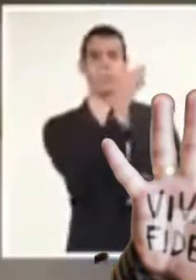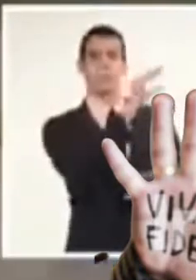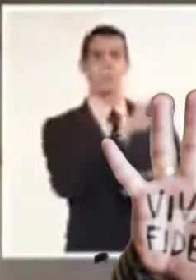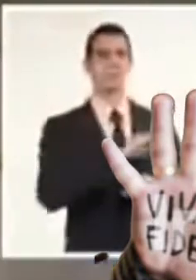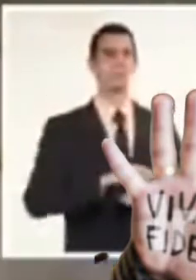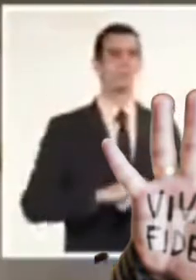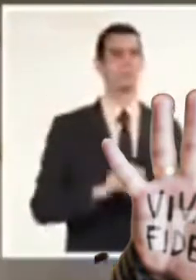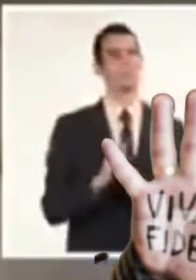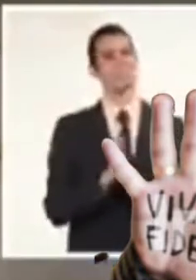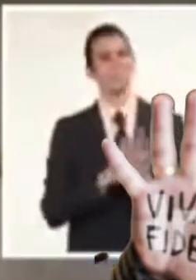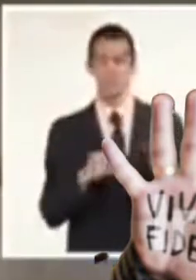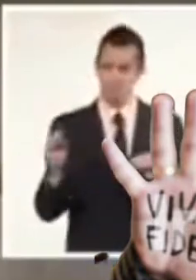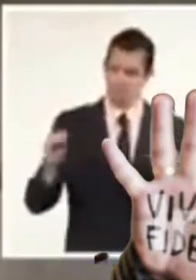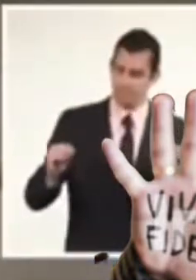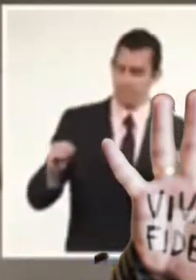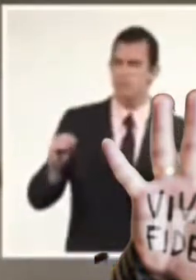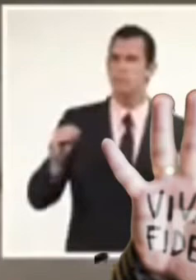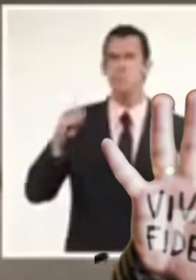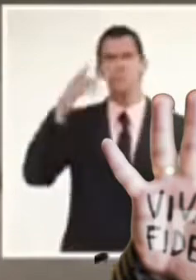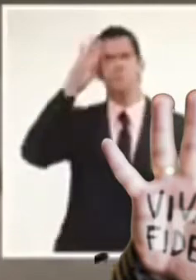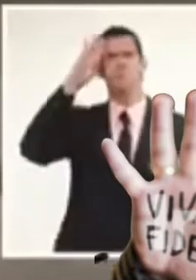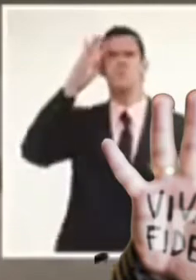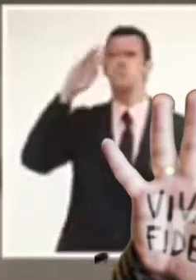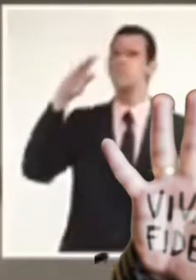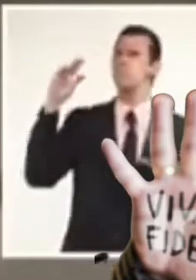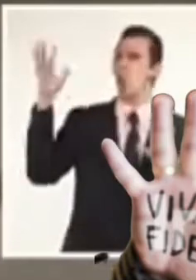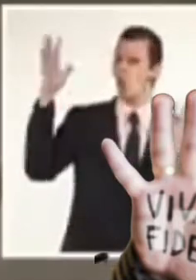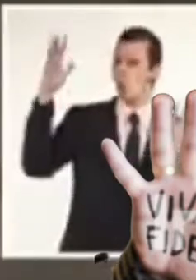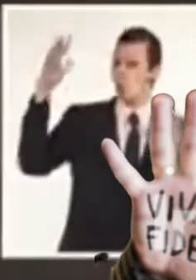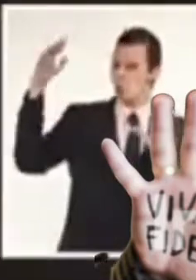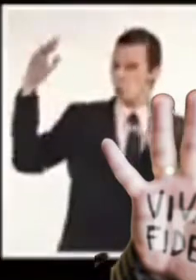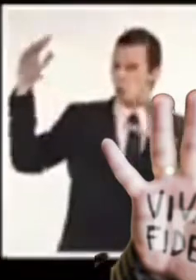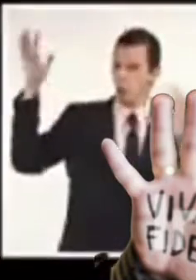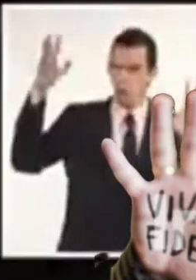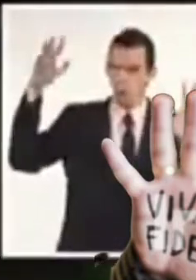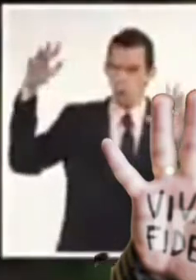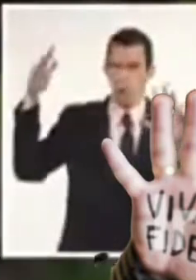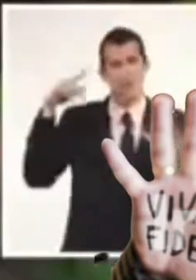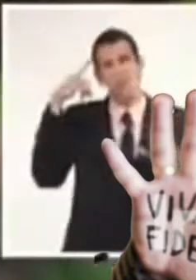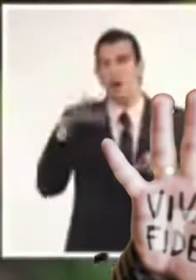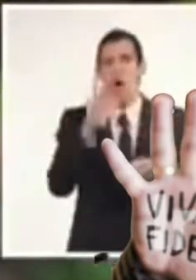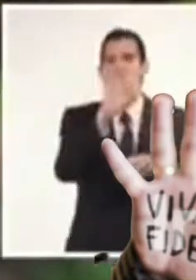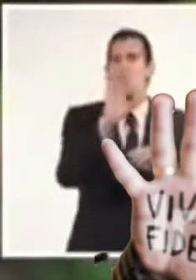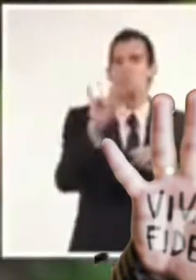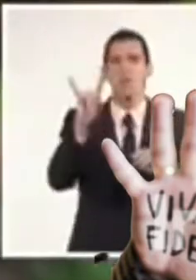Eso fue 8 y pico, 9. Ya no te puedo precisar horario porque no sé bien.